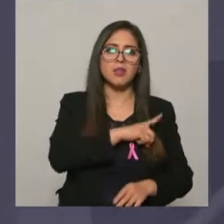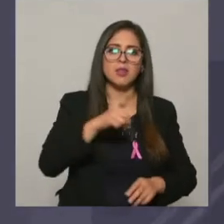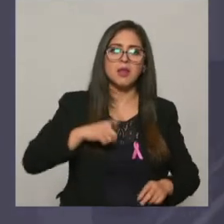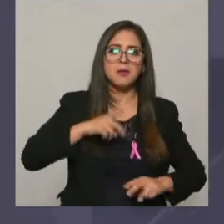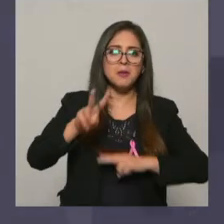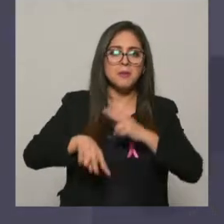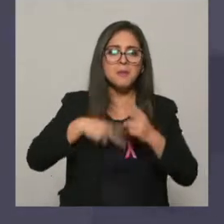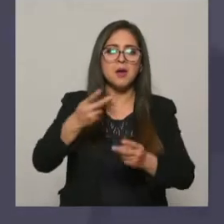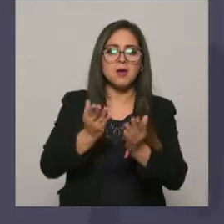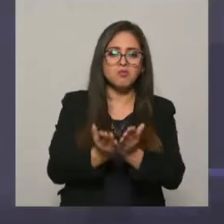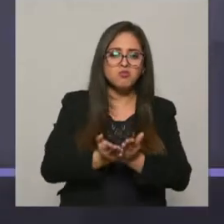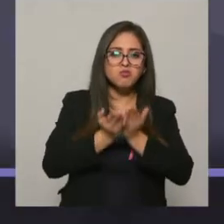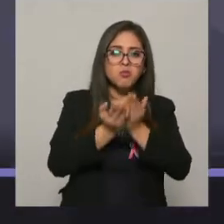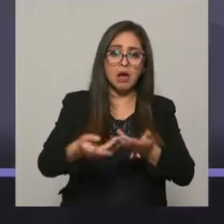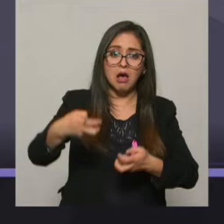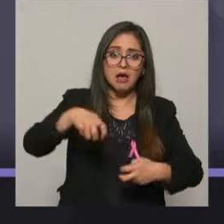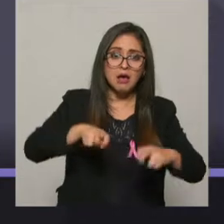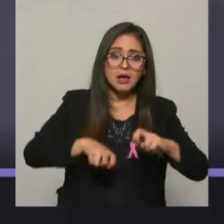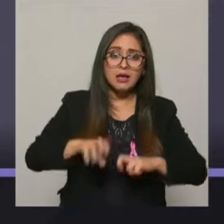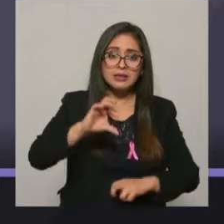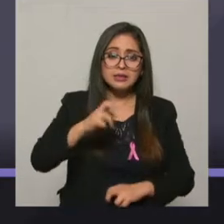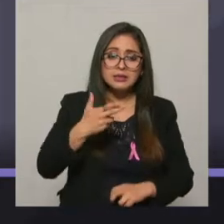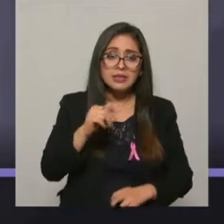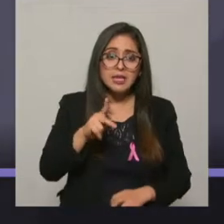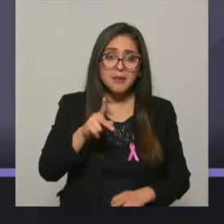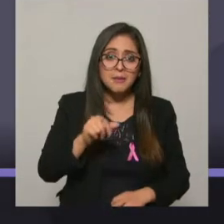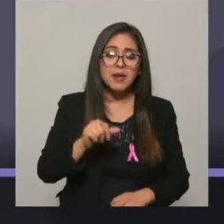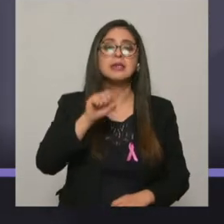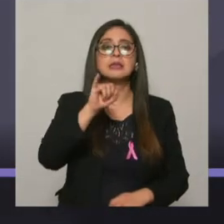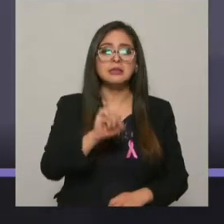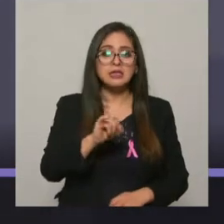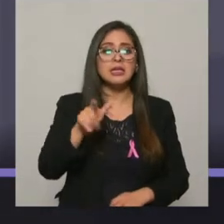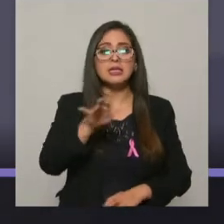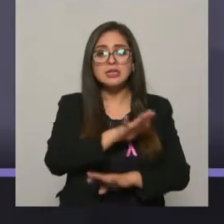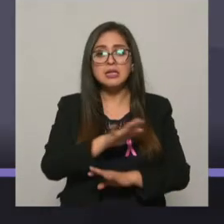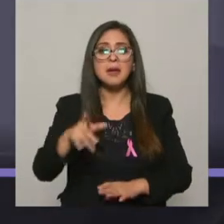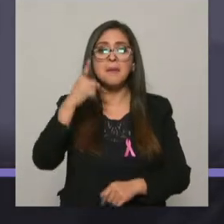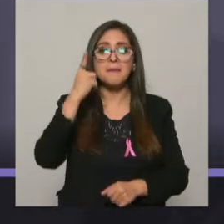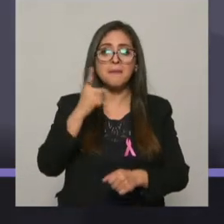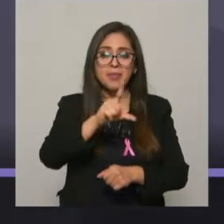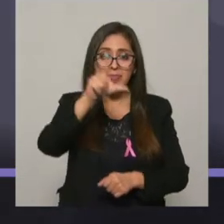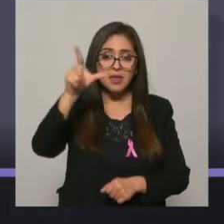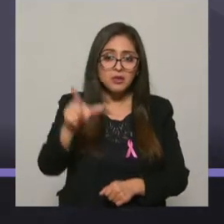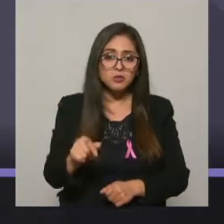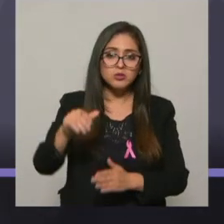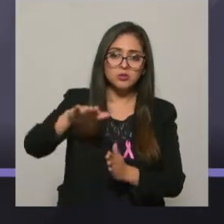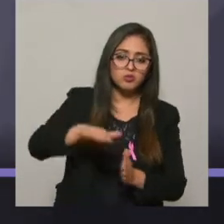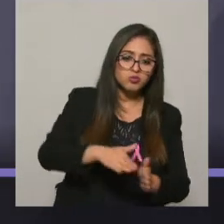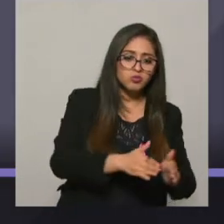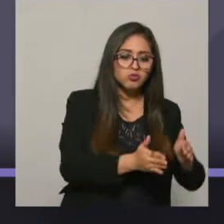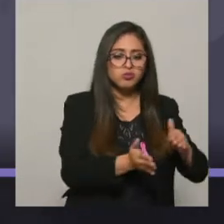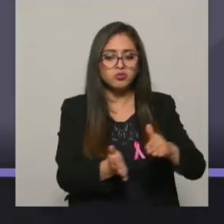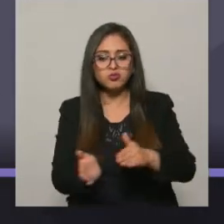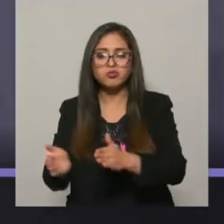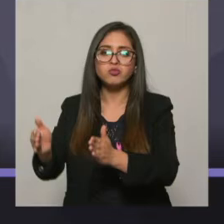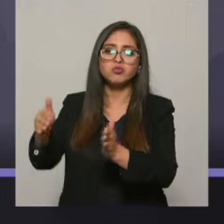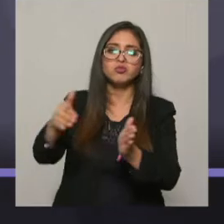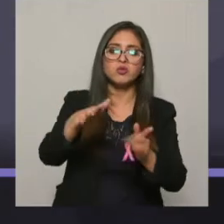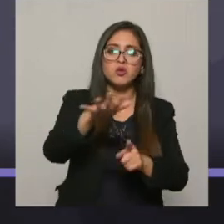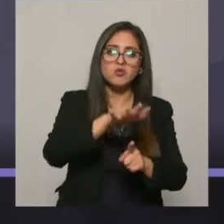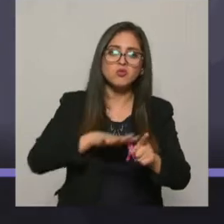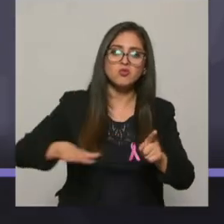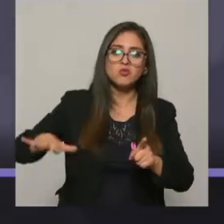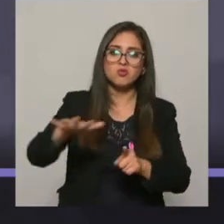sobre una chinampa. Así es una chinampa después de que tienen todo un recorrido en trajinera en la zona lacustre. O sea, entonces hay